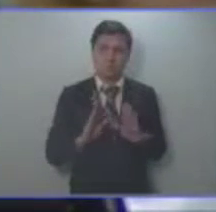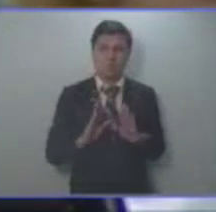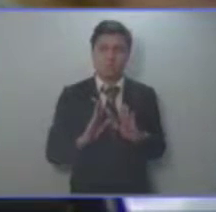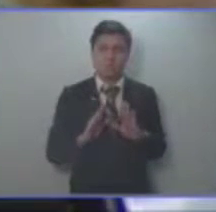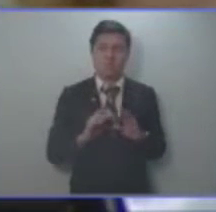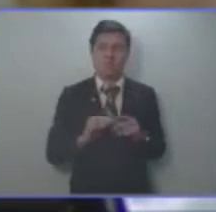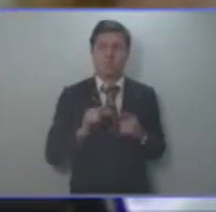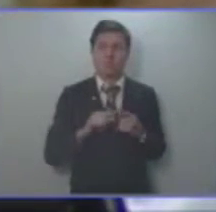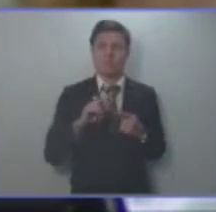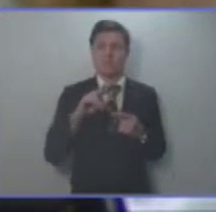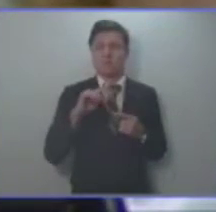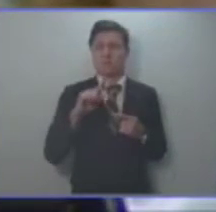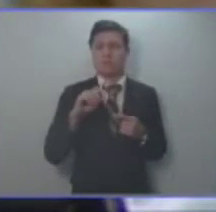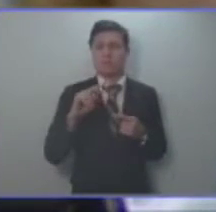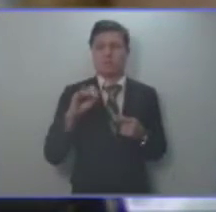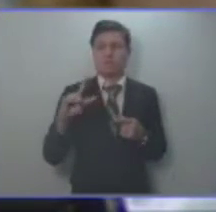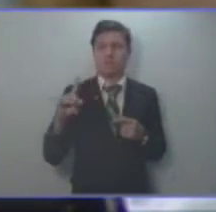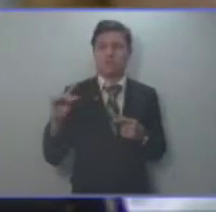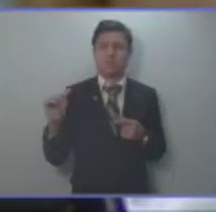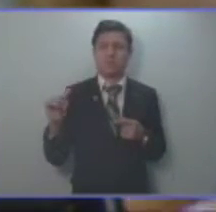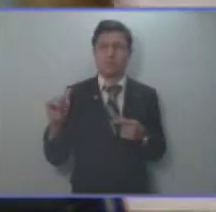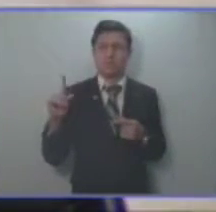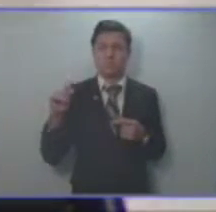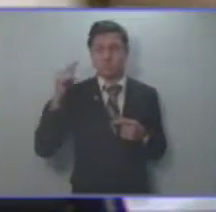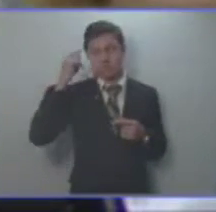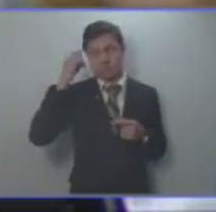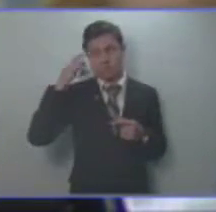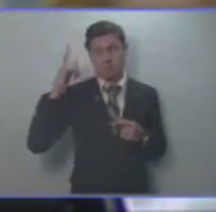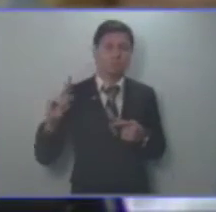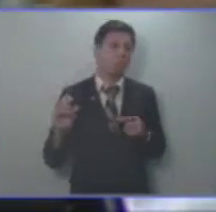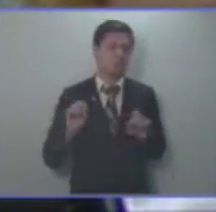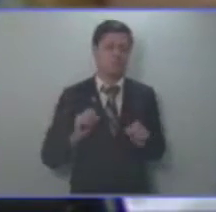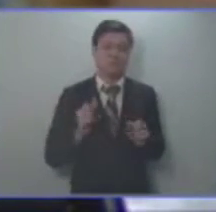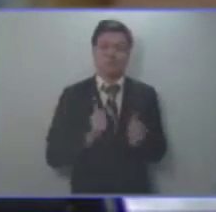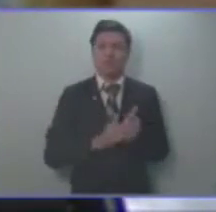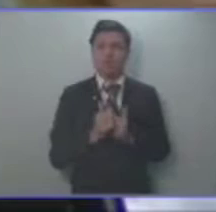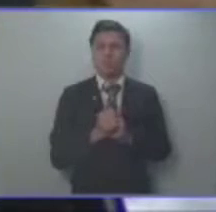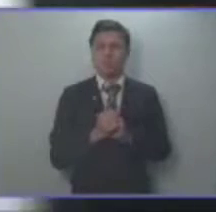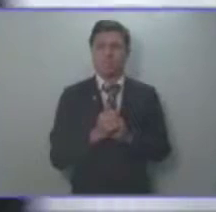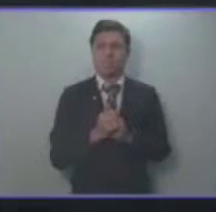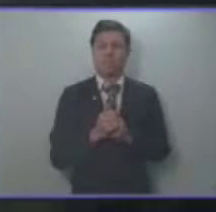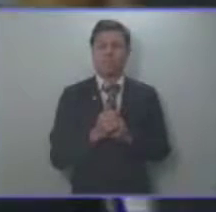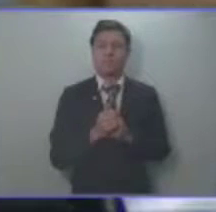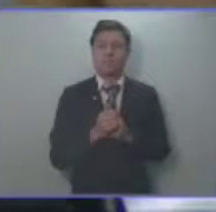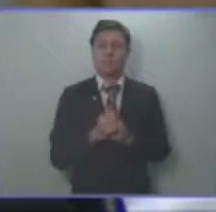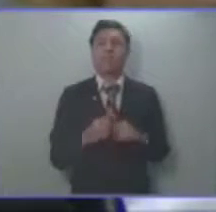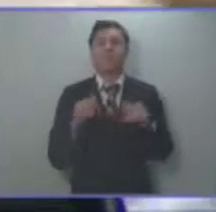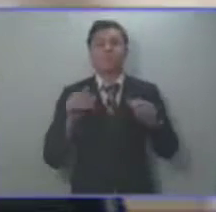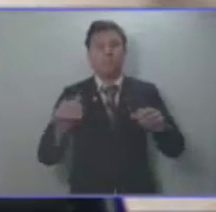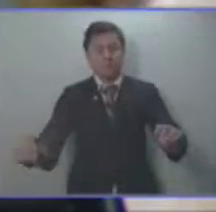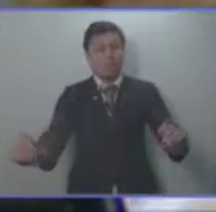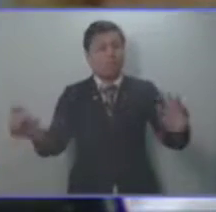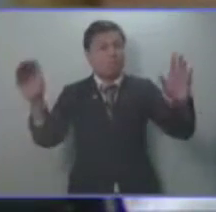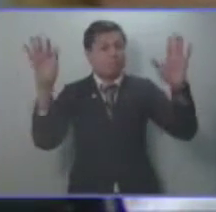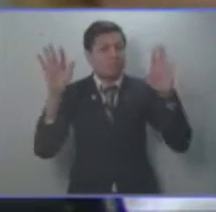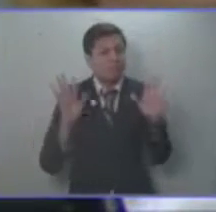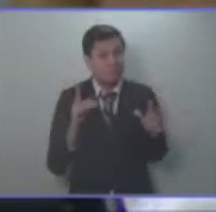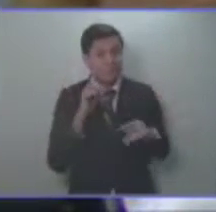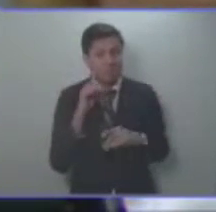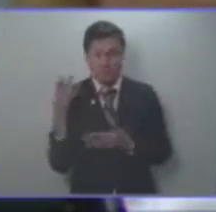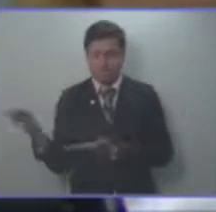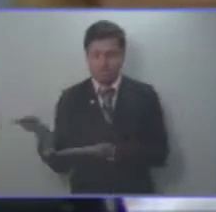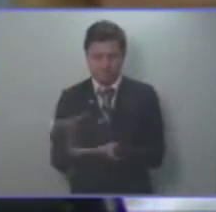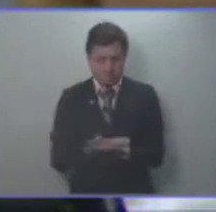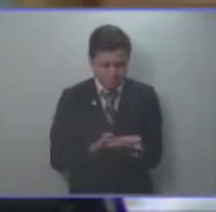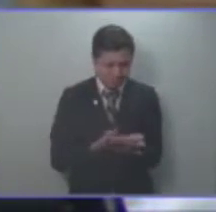razonabilidad se considera que no es como dice aquí si se determina que el requerimiento